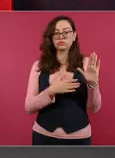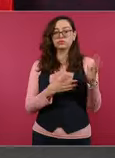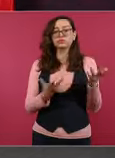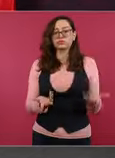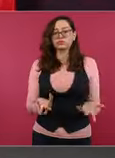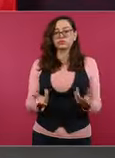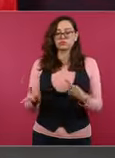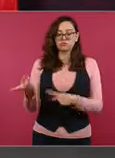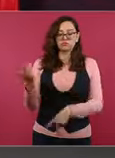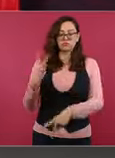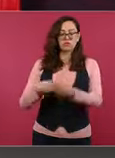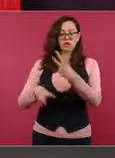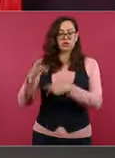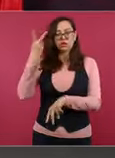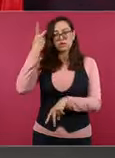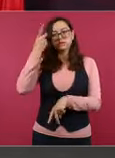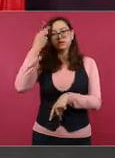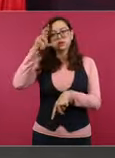la Ciudad de México,